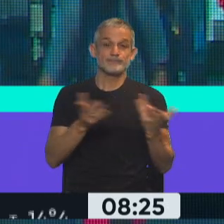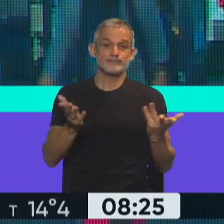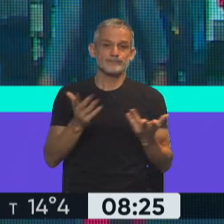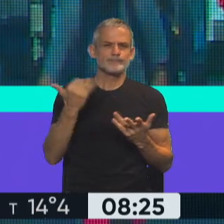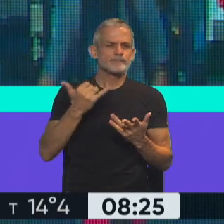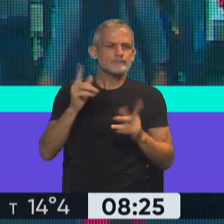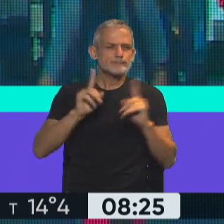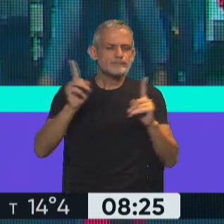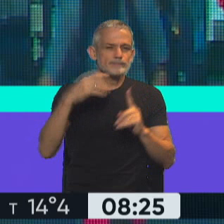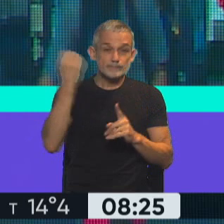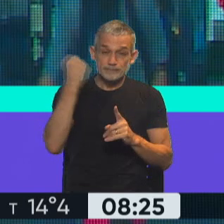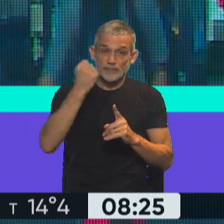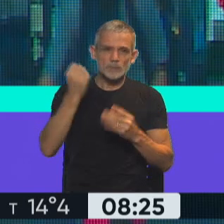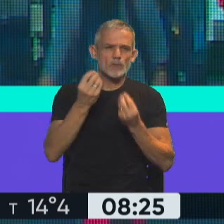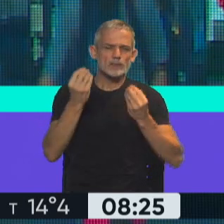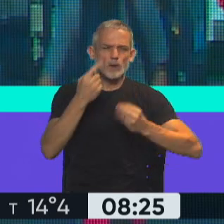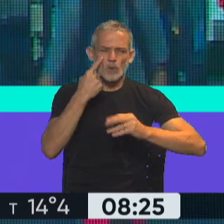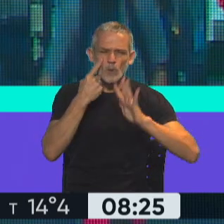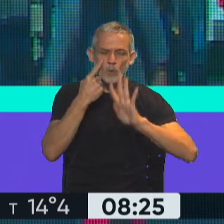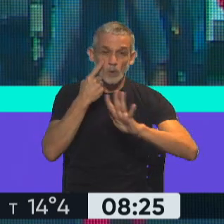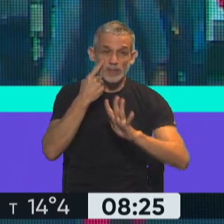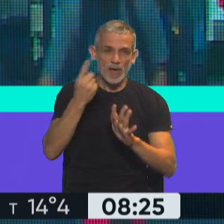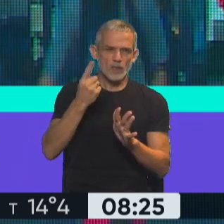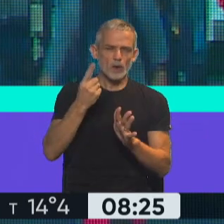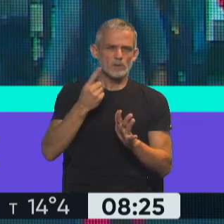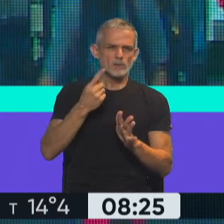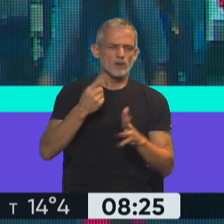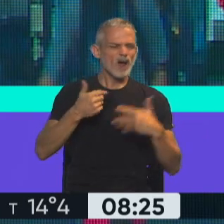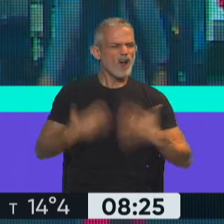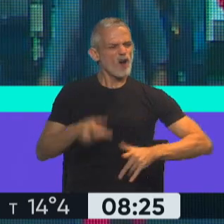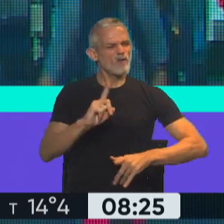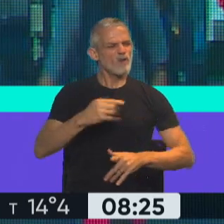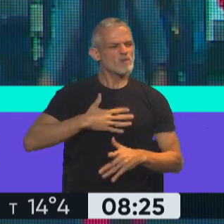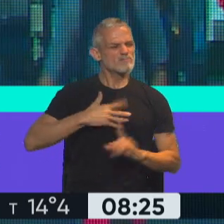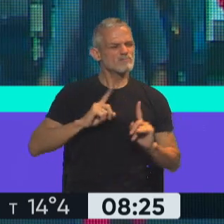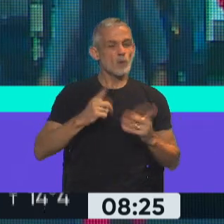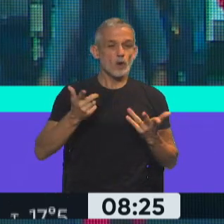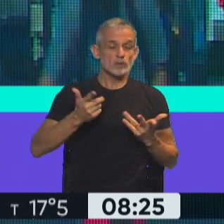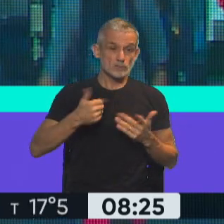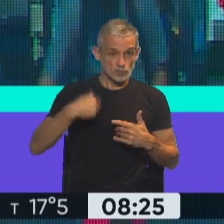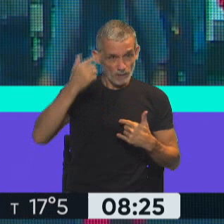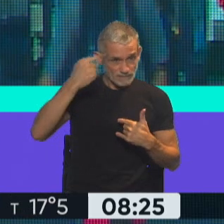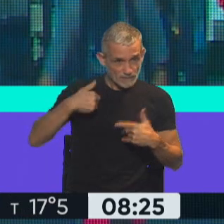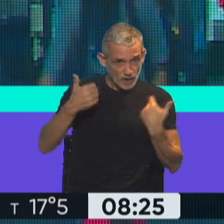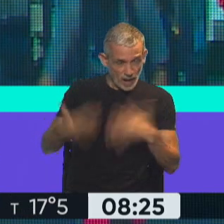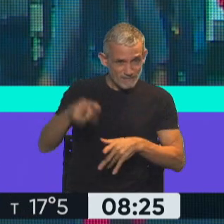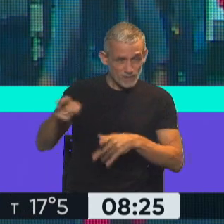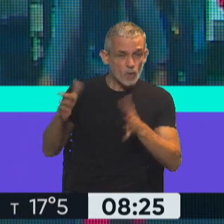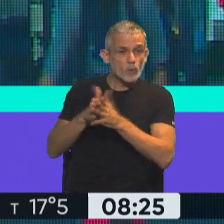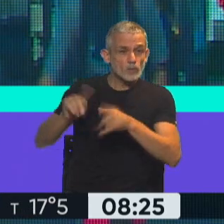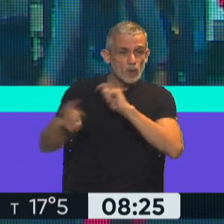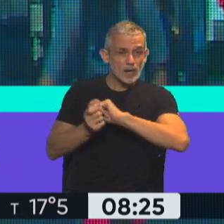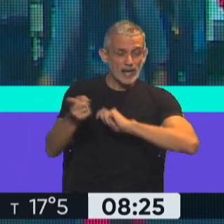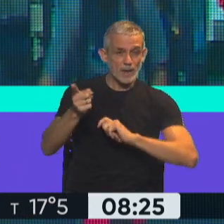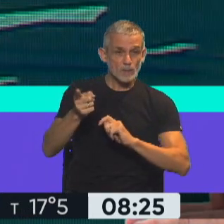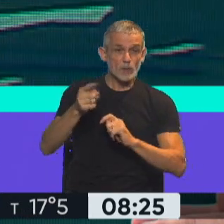algo que para mí es importante, que es, ojo con esto de, bueno, los descontentos. Yo no descarto que haya gente que haya votado Juntos por el Cambio y que en noviembre